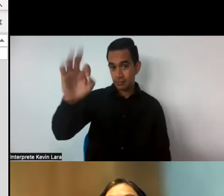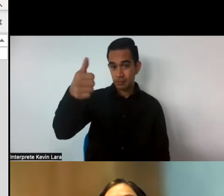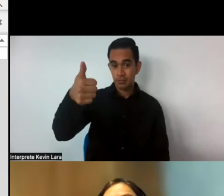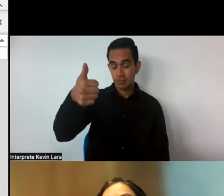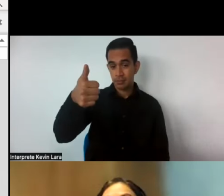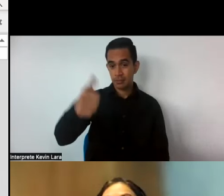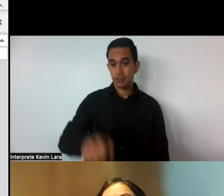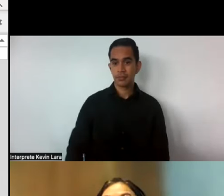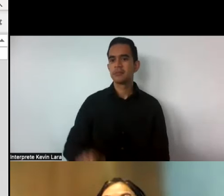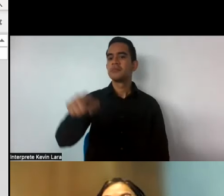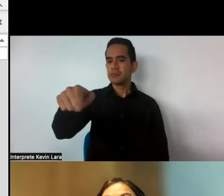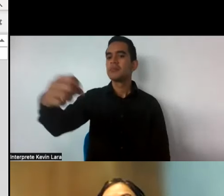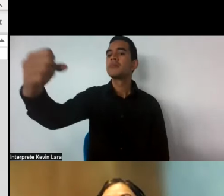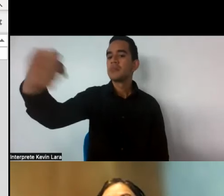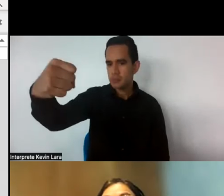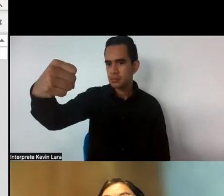Sí.